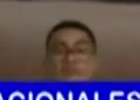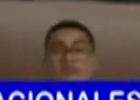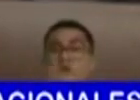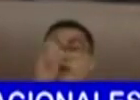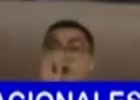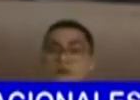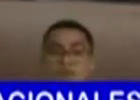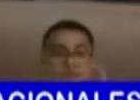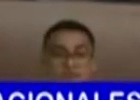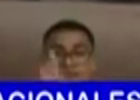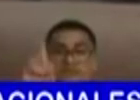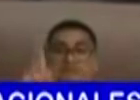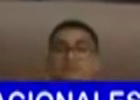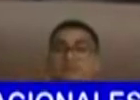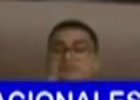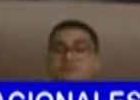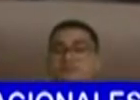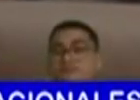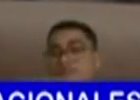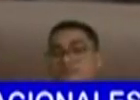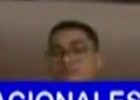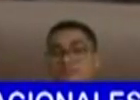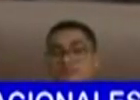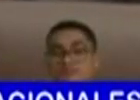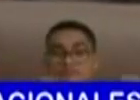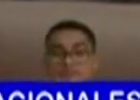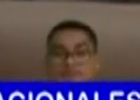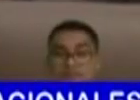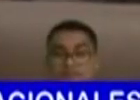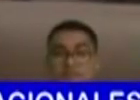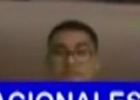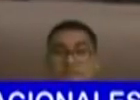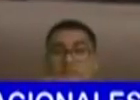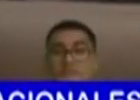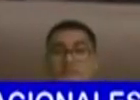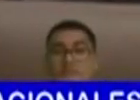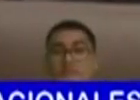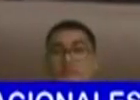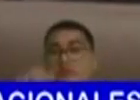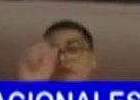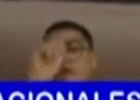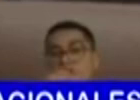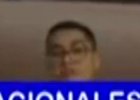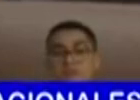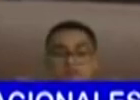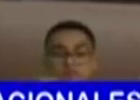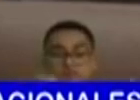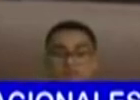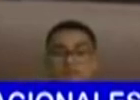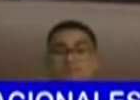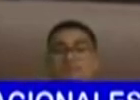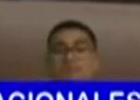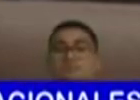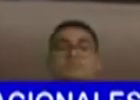la Administración Sustentable de los Recursos Hídricos, la cual responde a la necesidad del Estado nicaragüense de